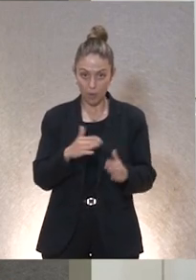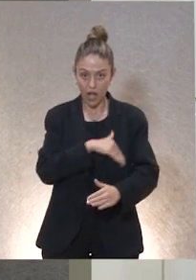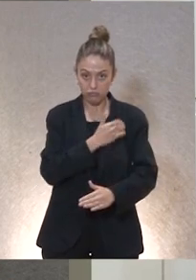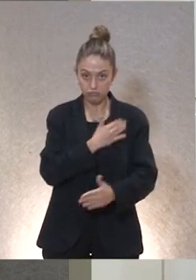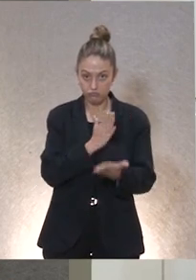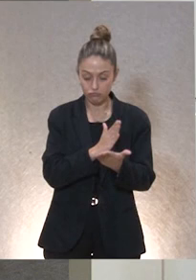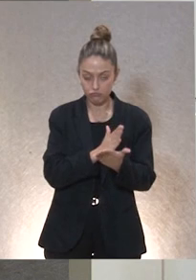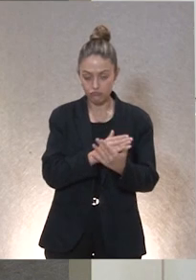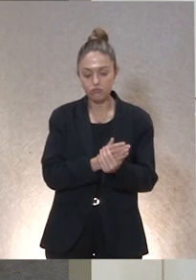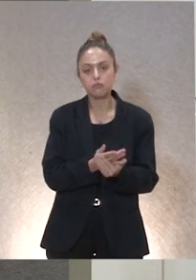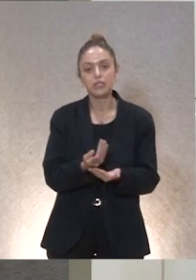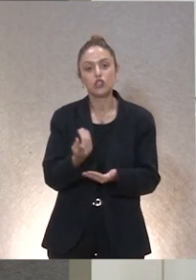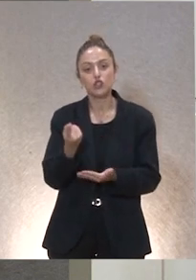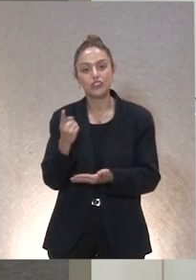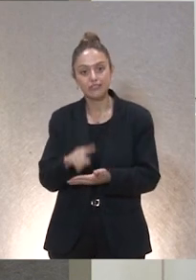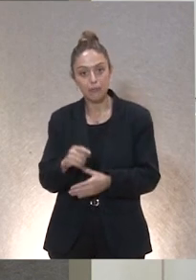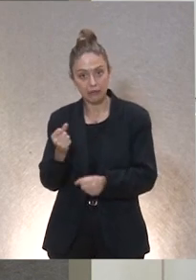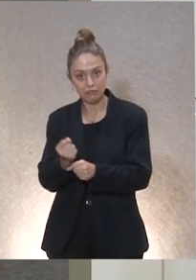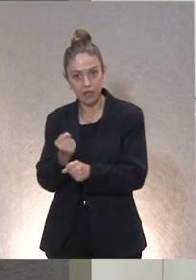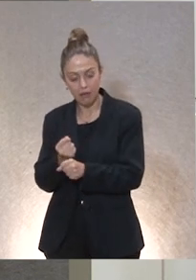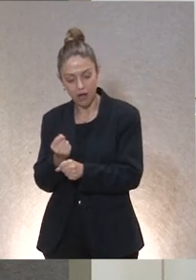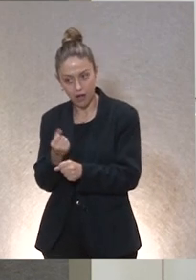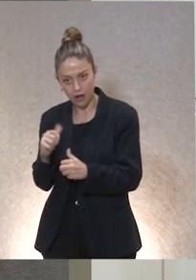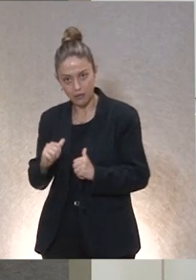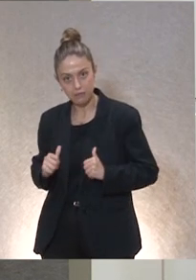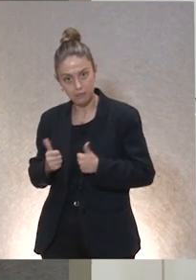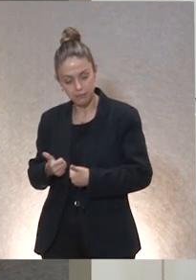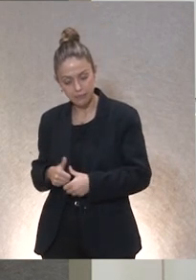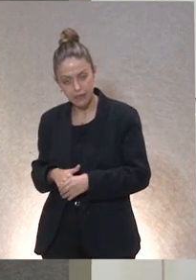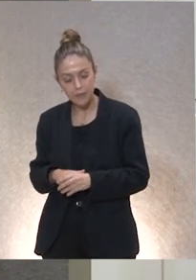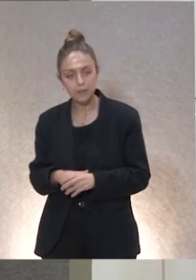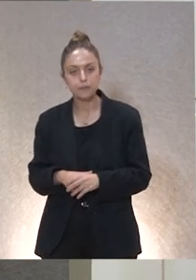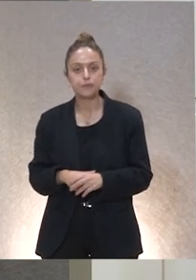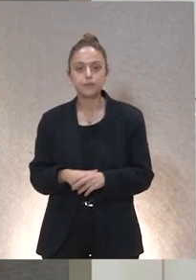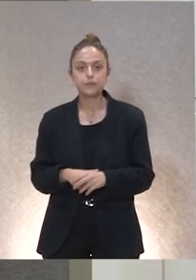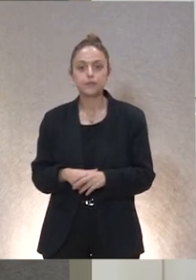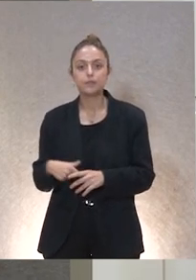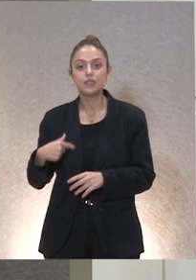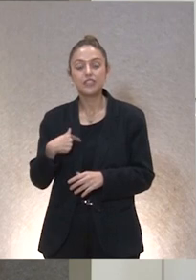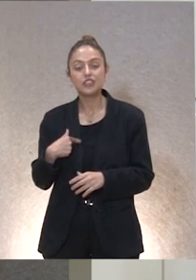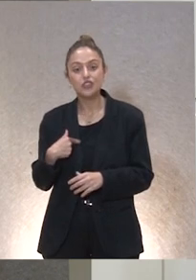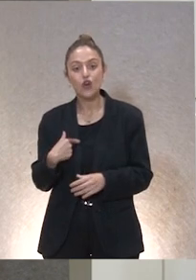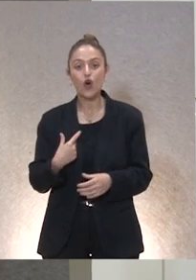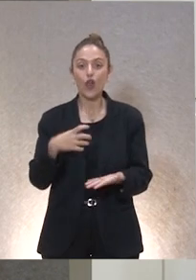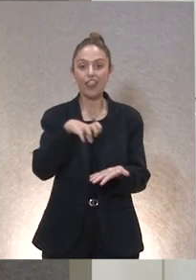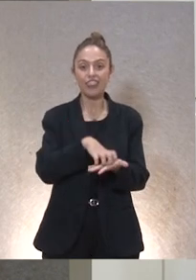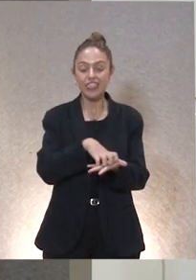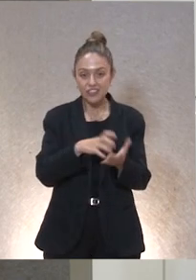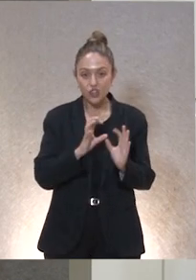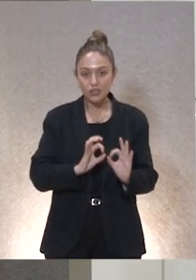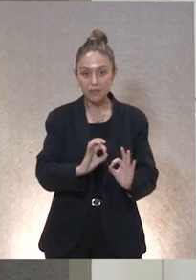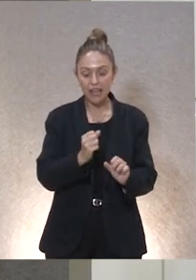eh también tuve que entrar a trabajar no y trabajé en un centro especial de empleo